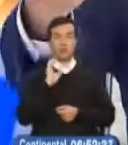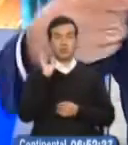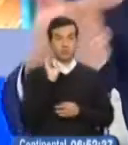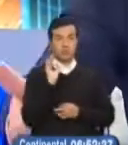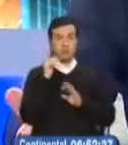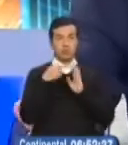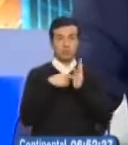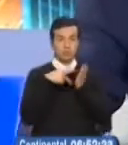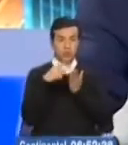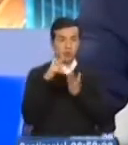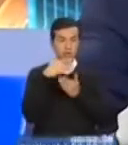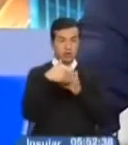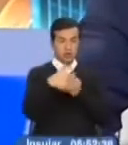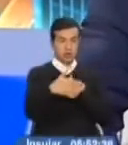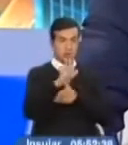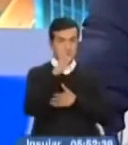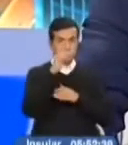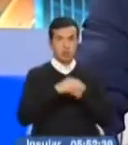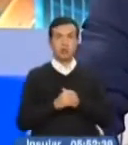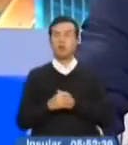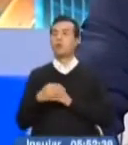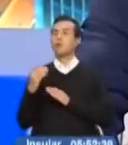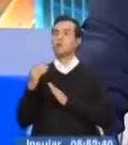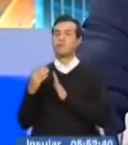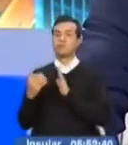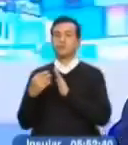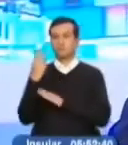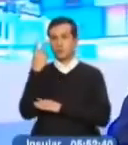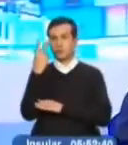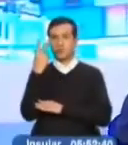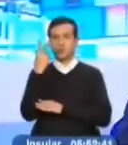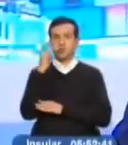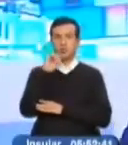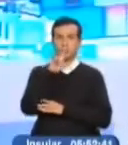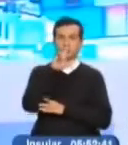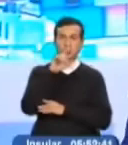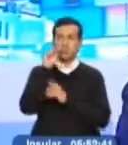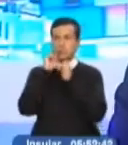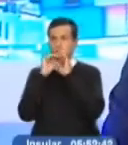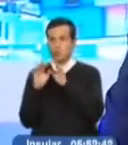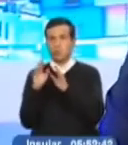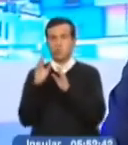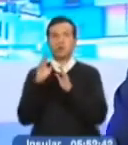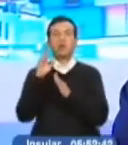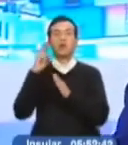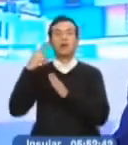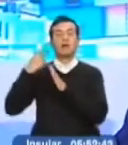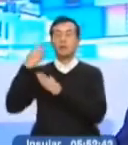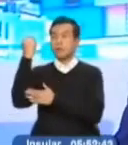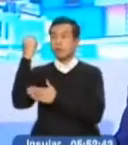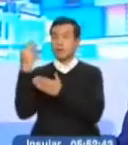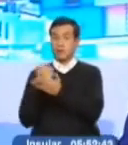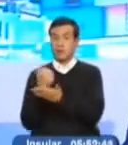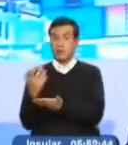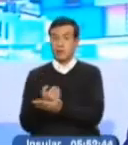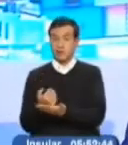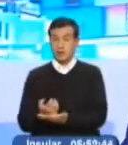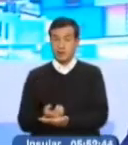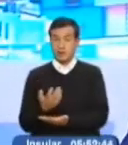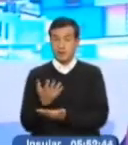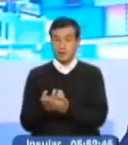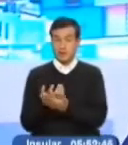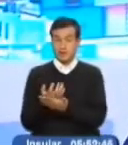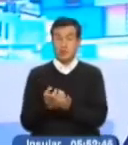no pagar en los meses subsiguientes. Sí, el anticipo se paga en dos cuotas, en julio y en septiembre. Ya. Las retenciones mensuales que le hacen a la